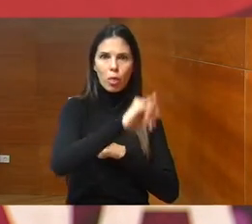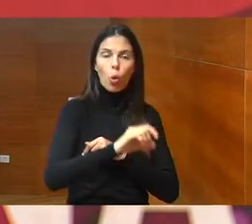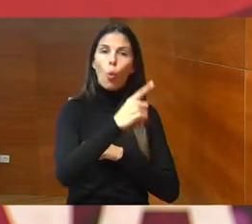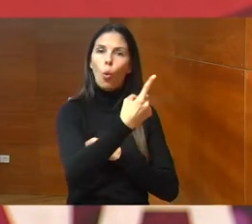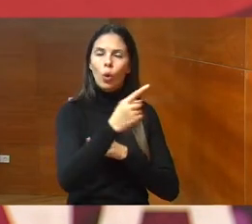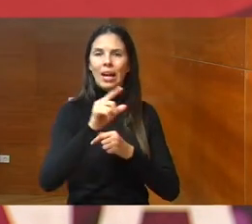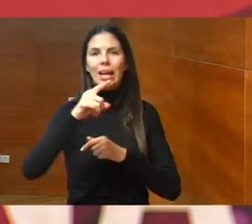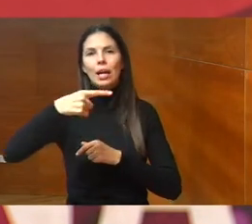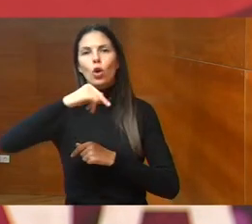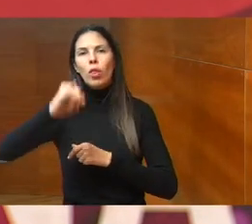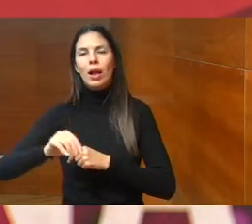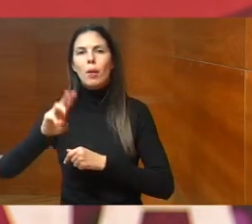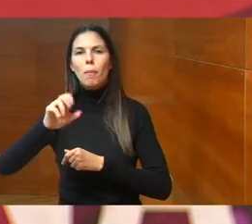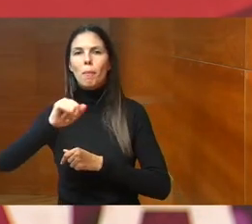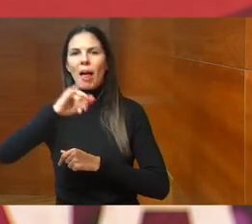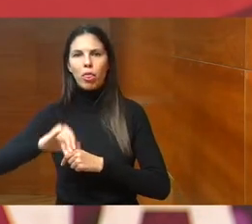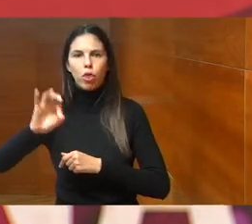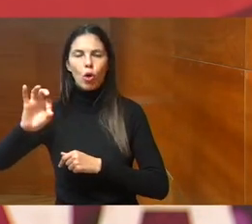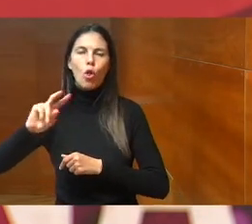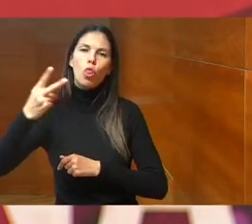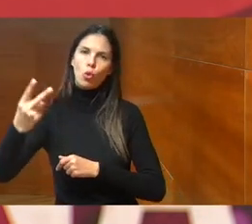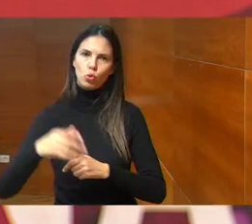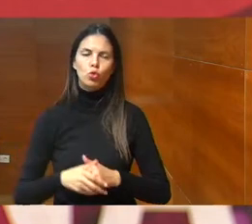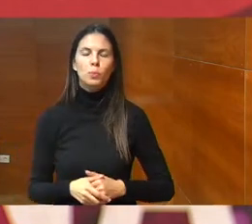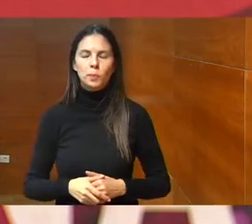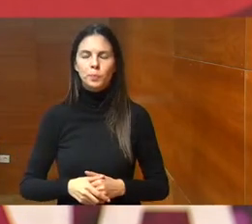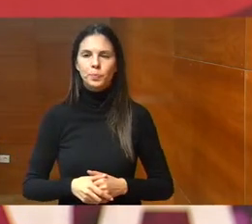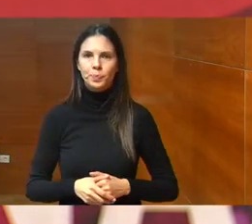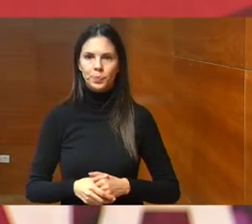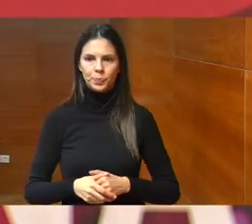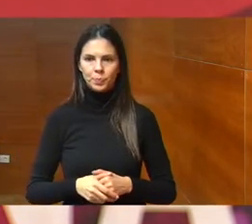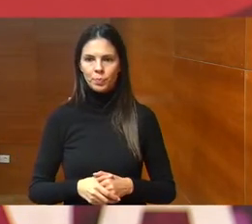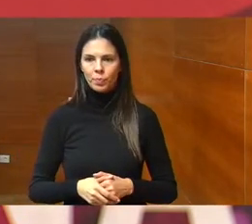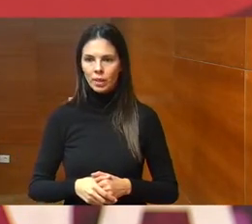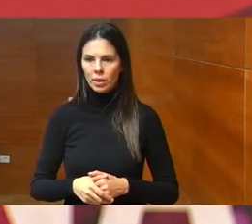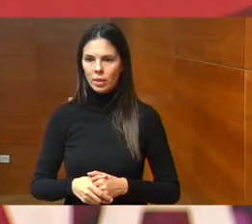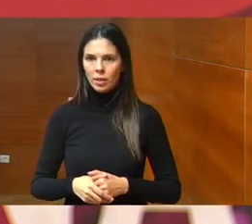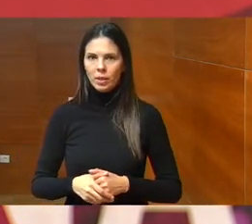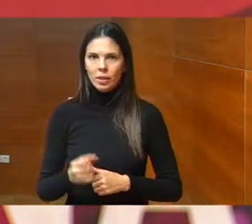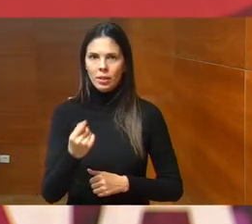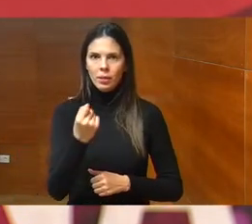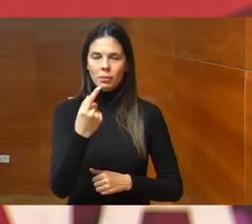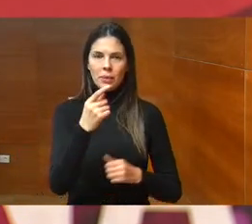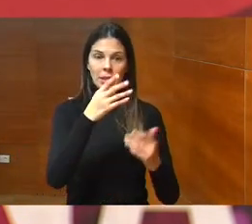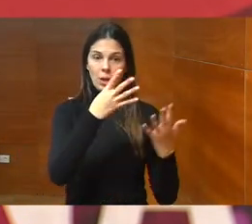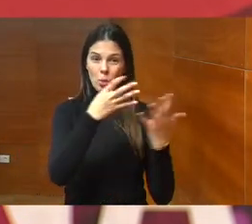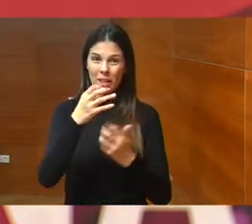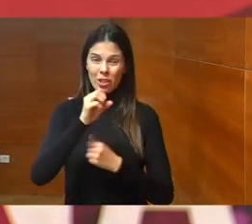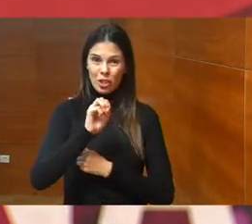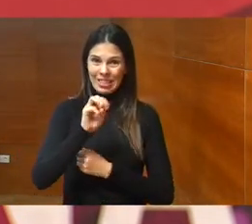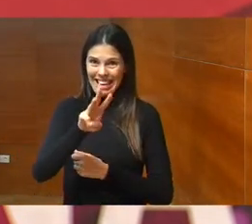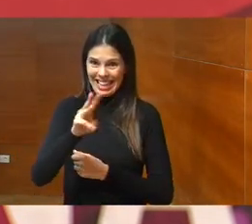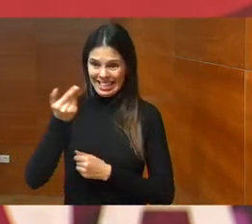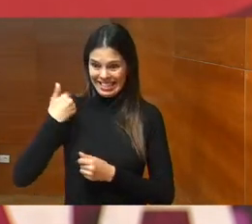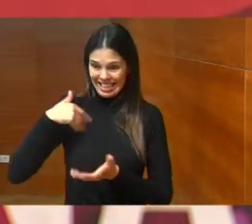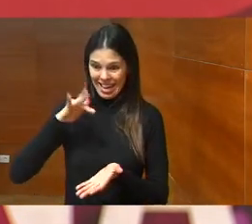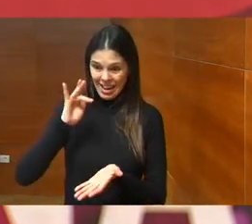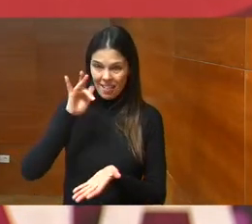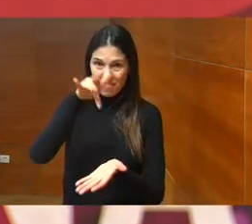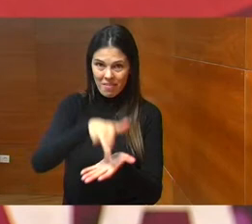González pasó dos llegando a 1913 que se adapta